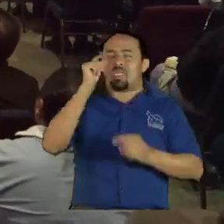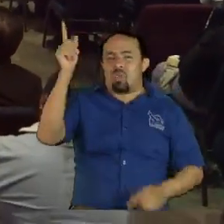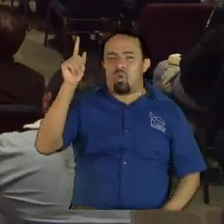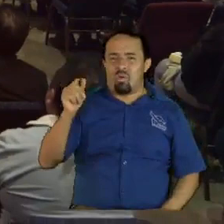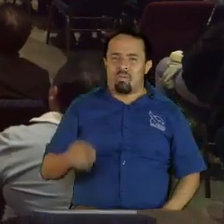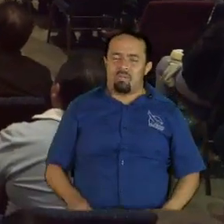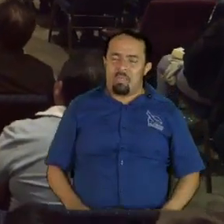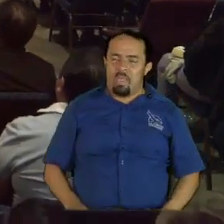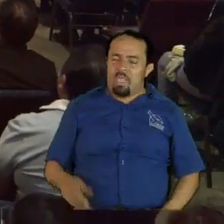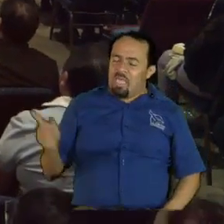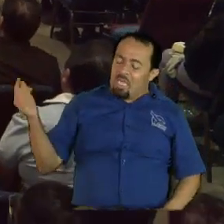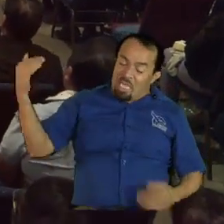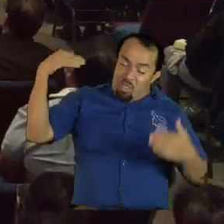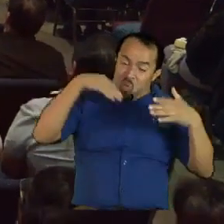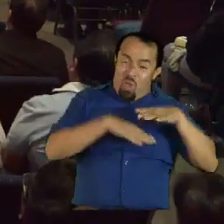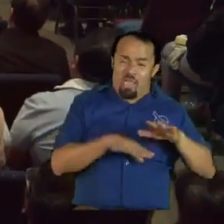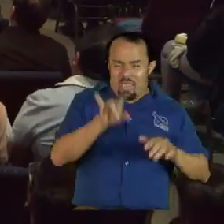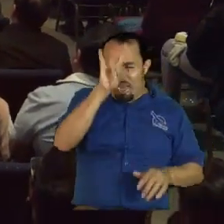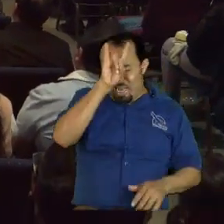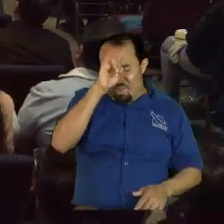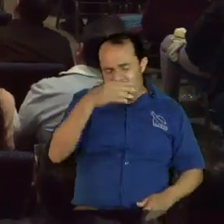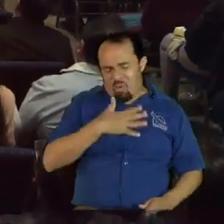Y que no entre el destructor.